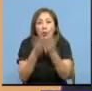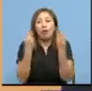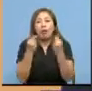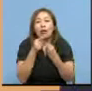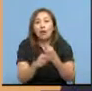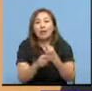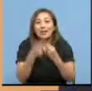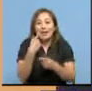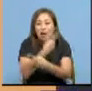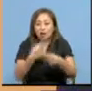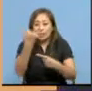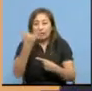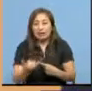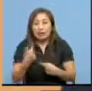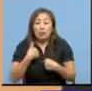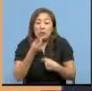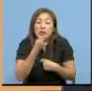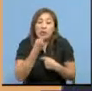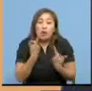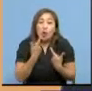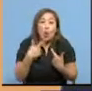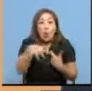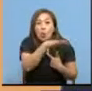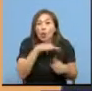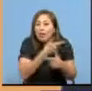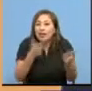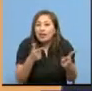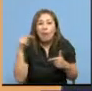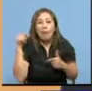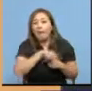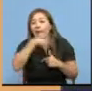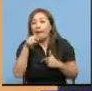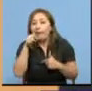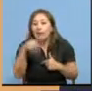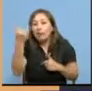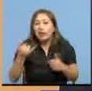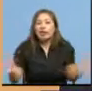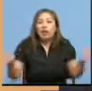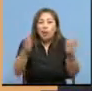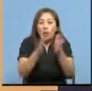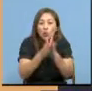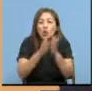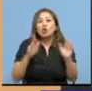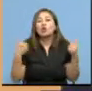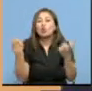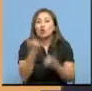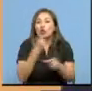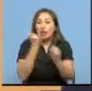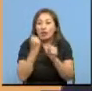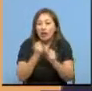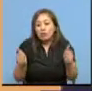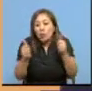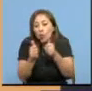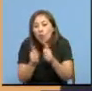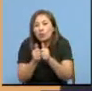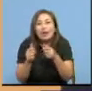los recursos que nosotros no disponemos como el espacio manos abiertas lo tiene nosotros hacemos un trabajo de contención ellos otra guía